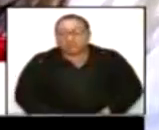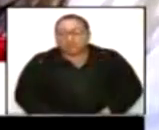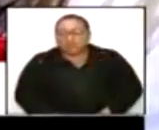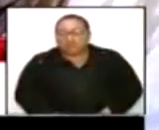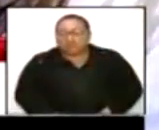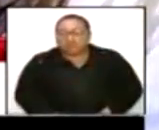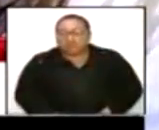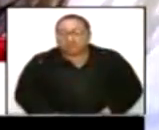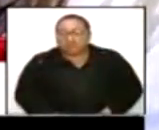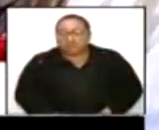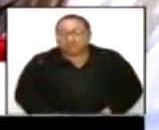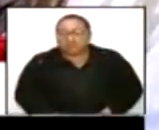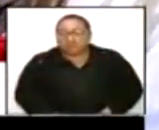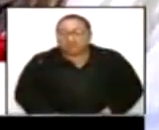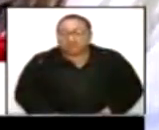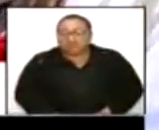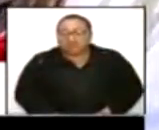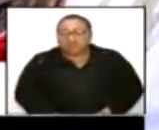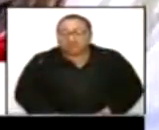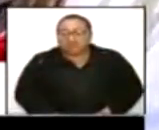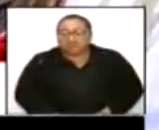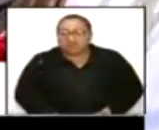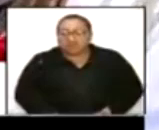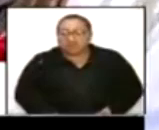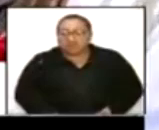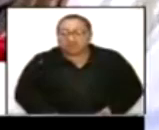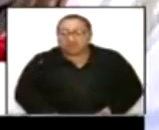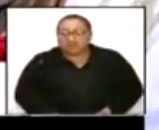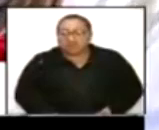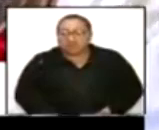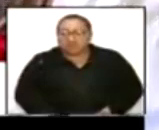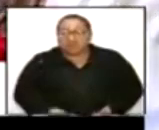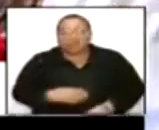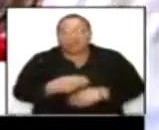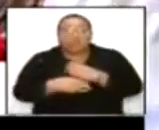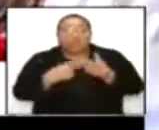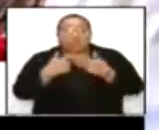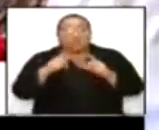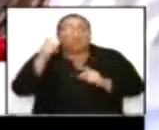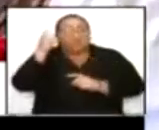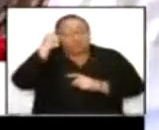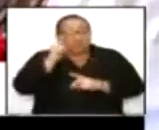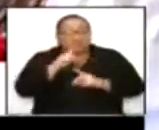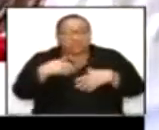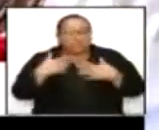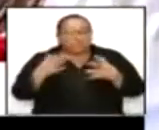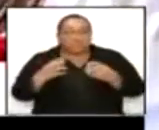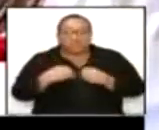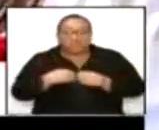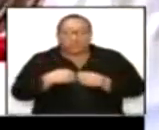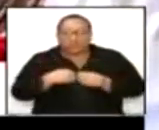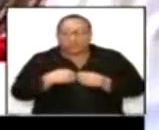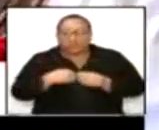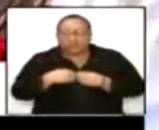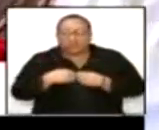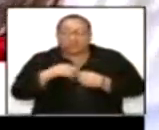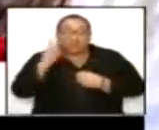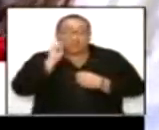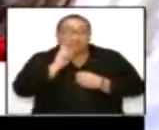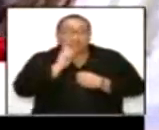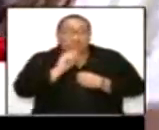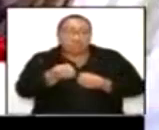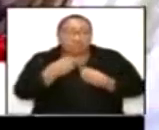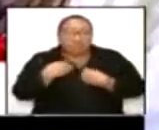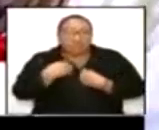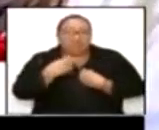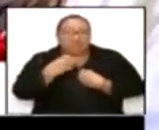Así es la vida. Estamos en un mundo de libre pensadores. Pero lo que no podemos permitir es que se nos mienta acá, en